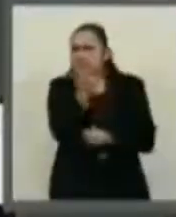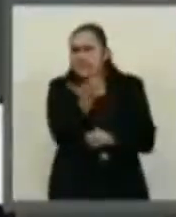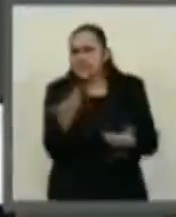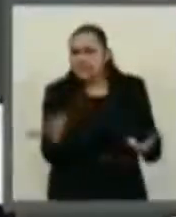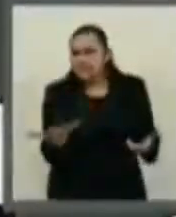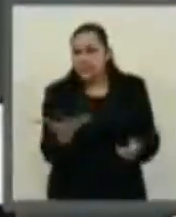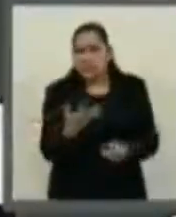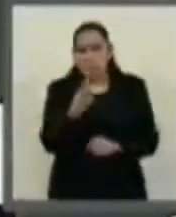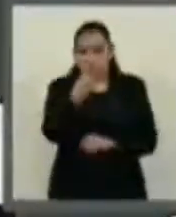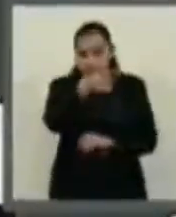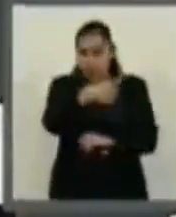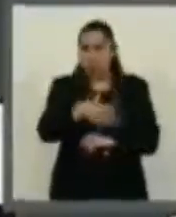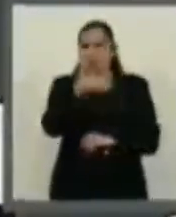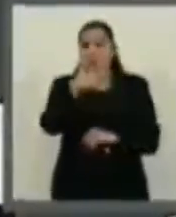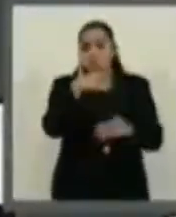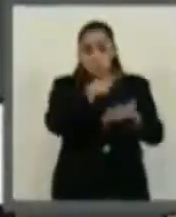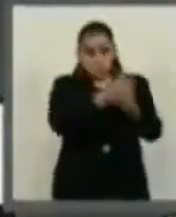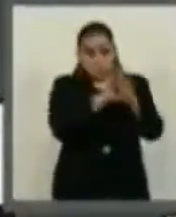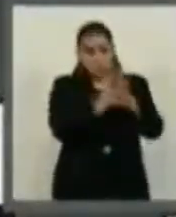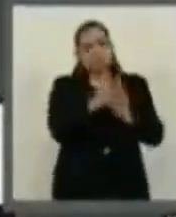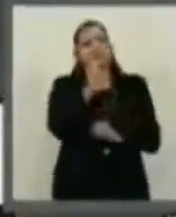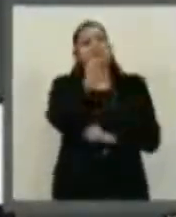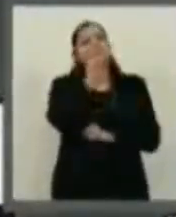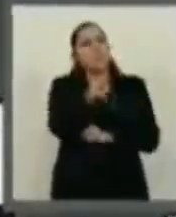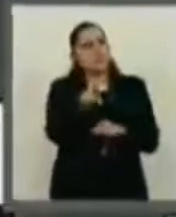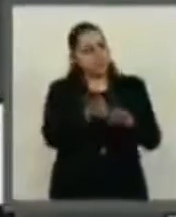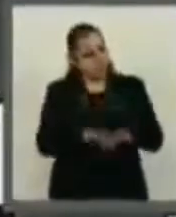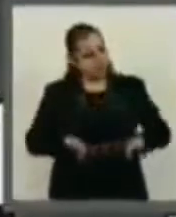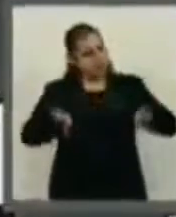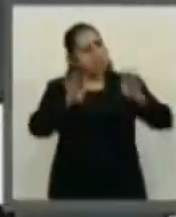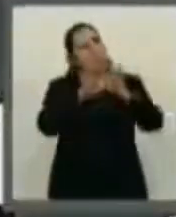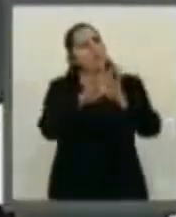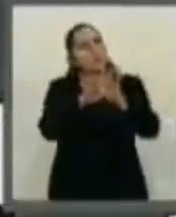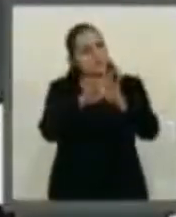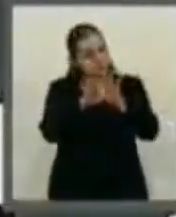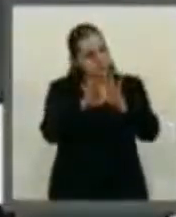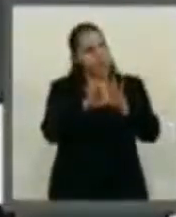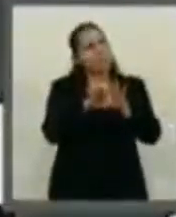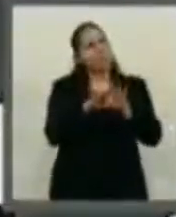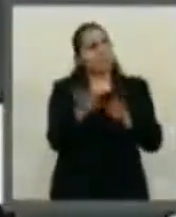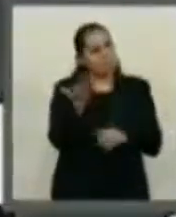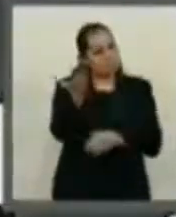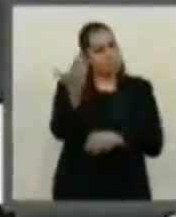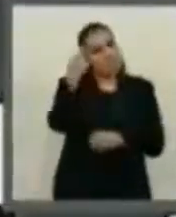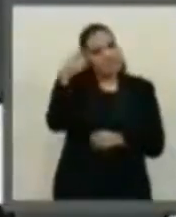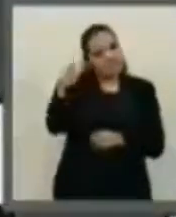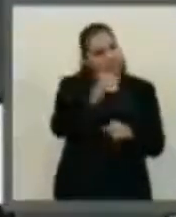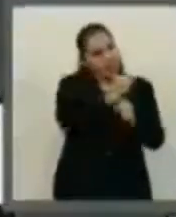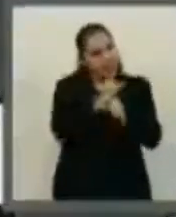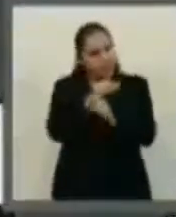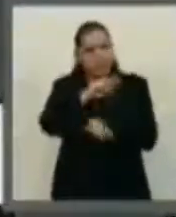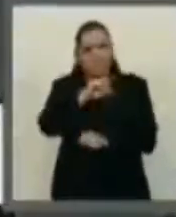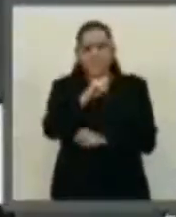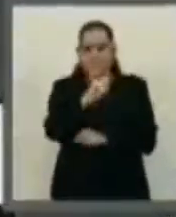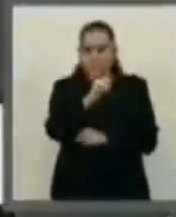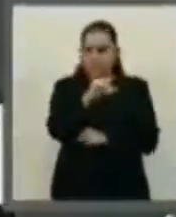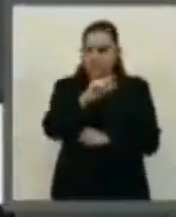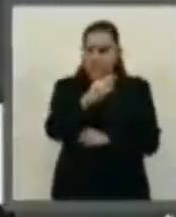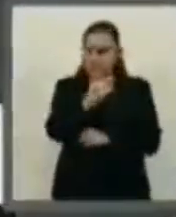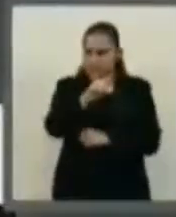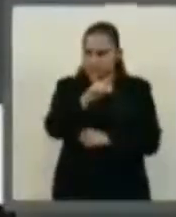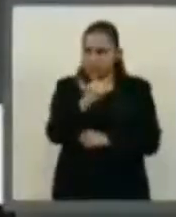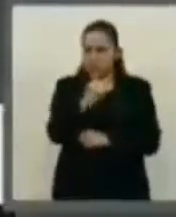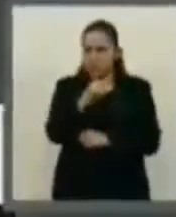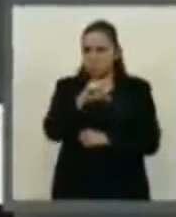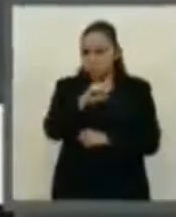sí es importante que se anexe investigación sobre Miguel Ángel Yunes Linares, porque tanto señor Miguel diputado,